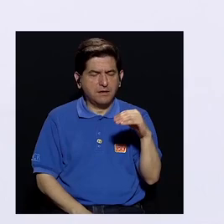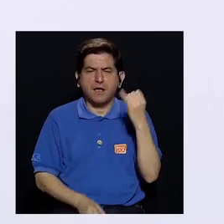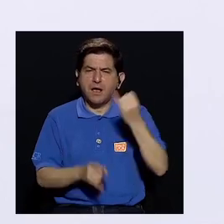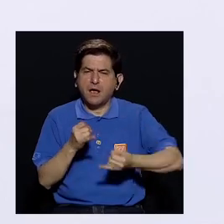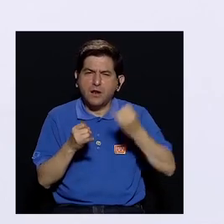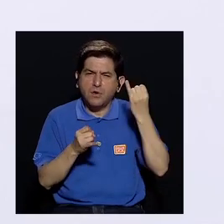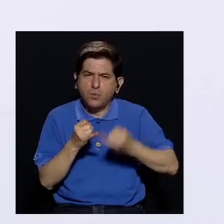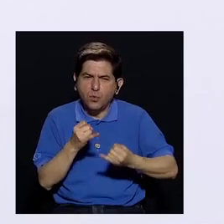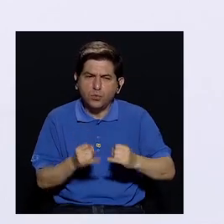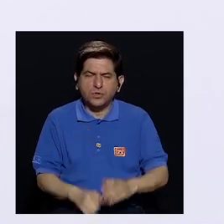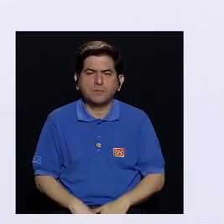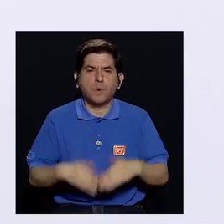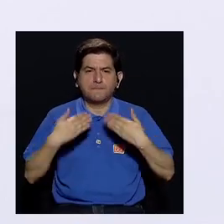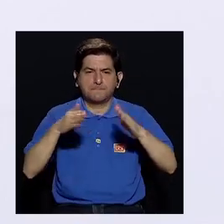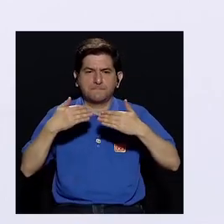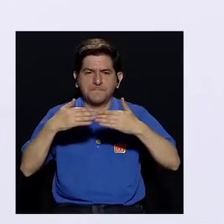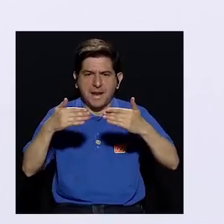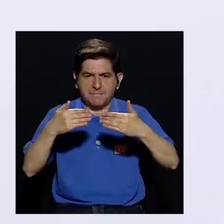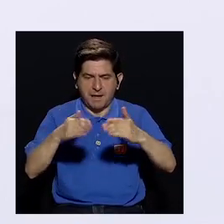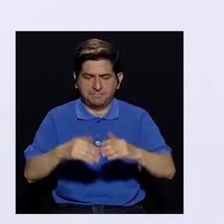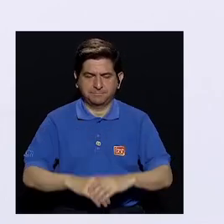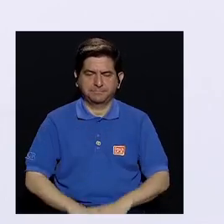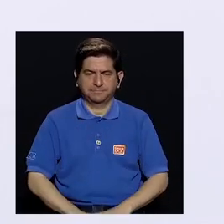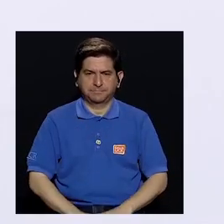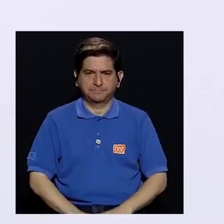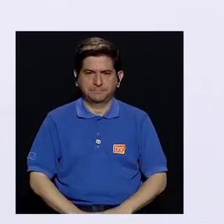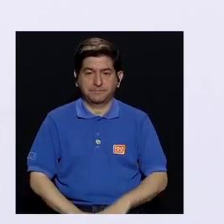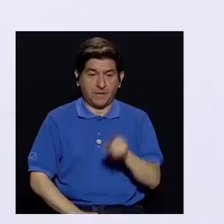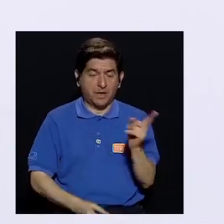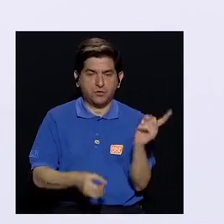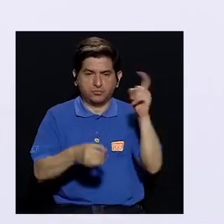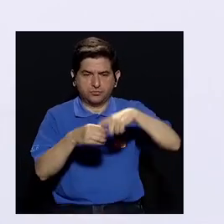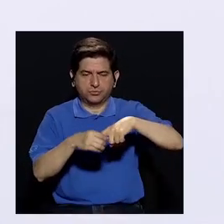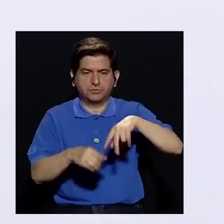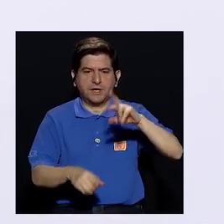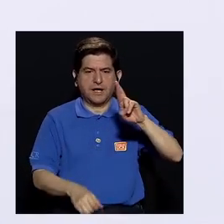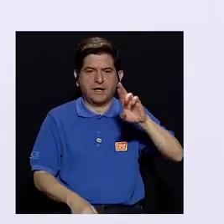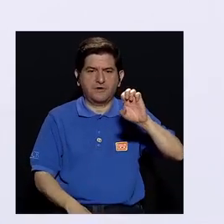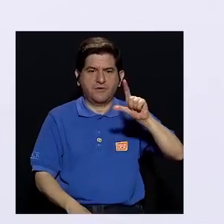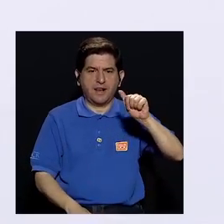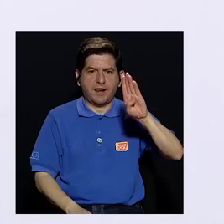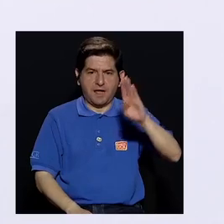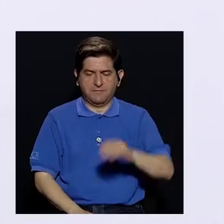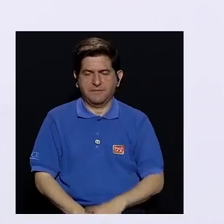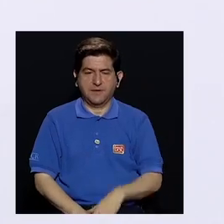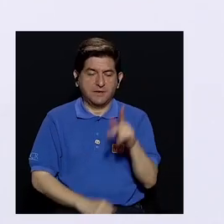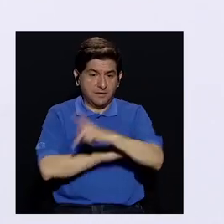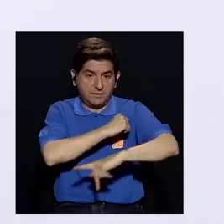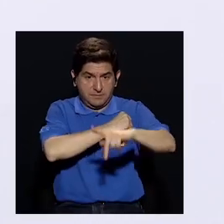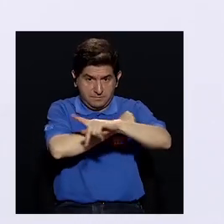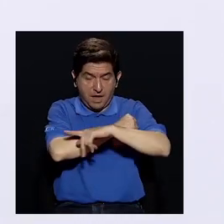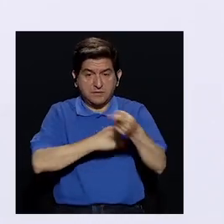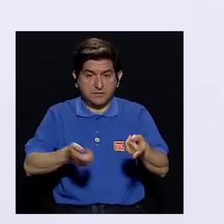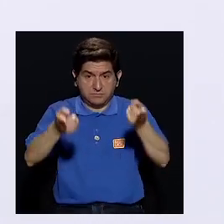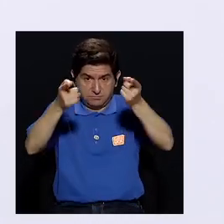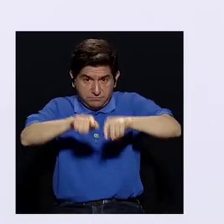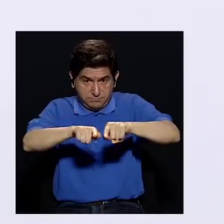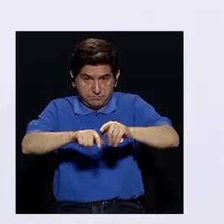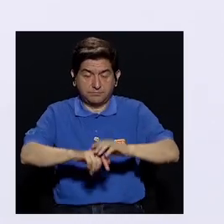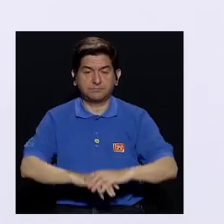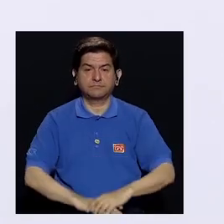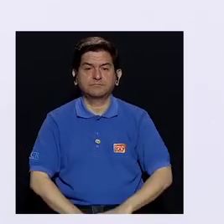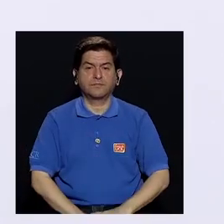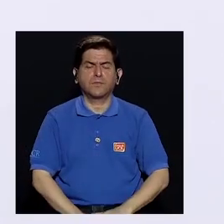honduras costa rica y el último ha sido para la mano que los que se han incorporado